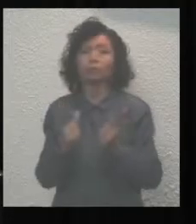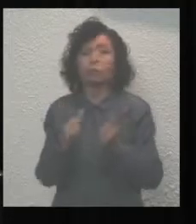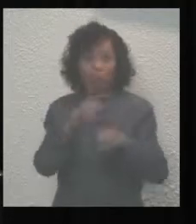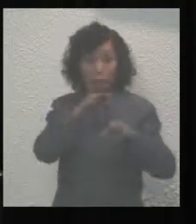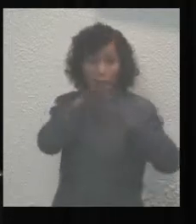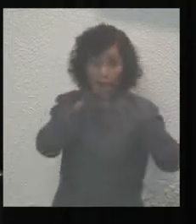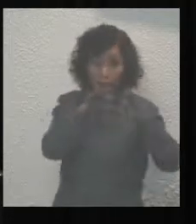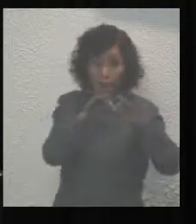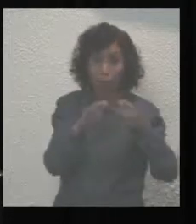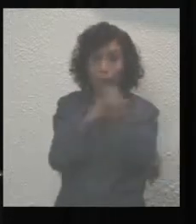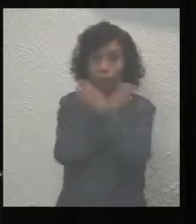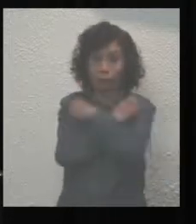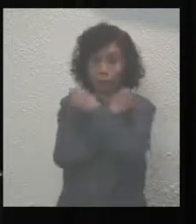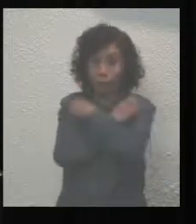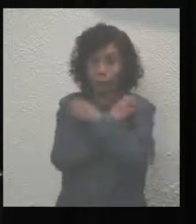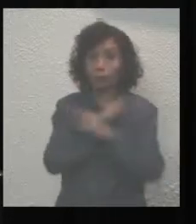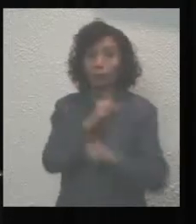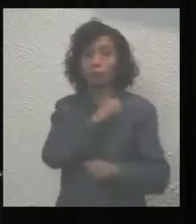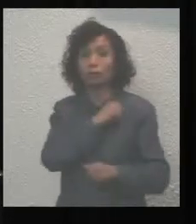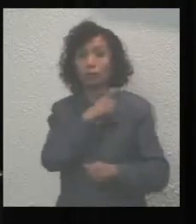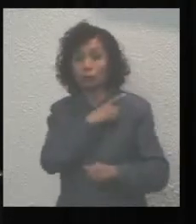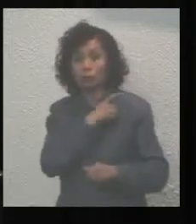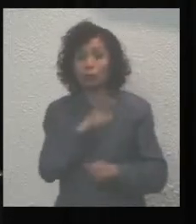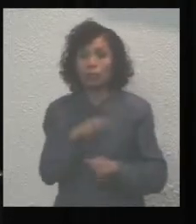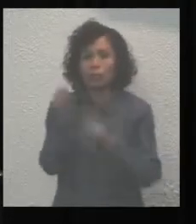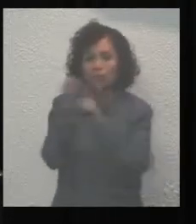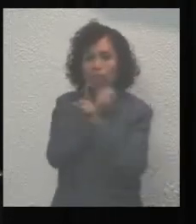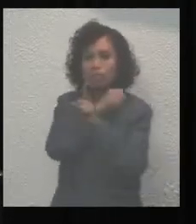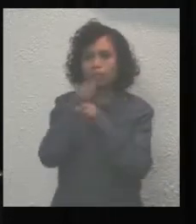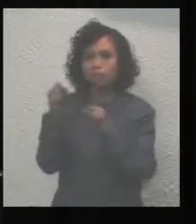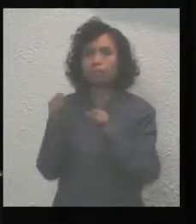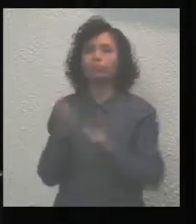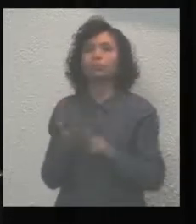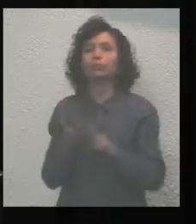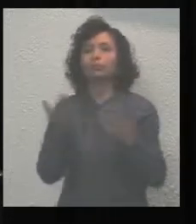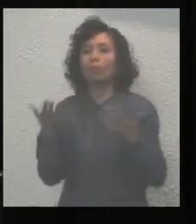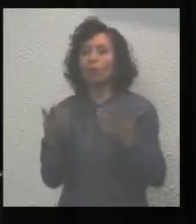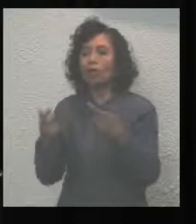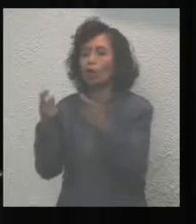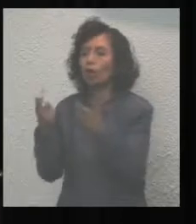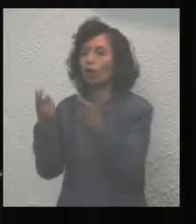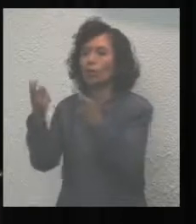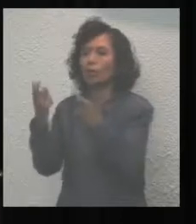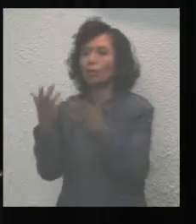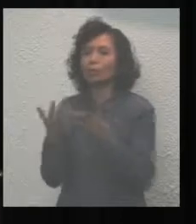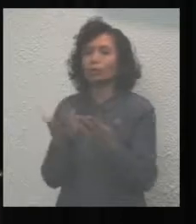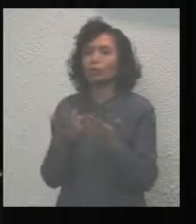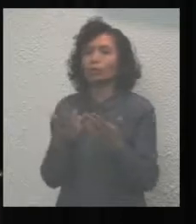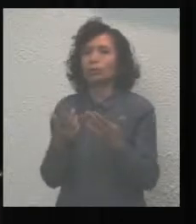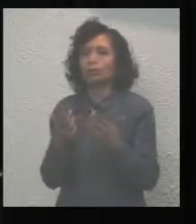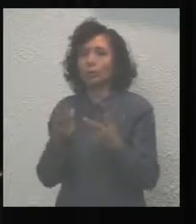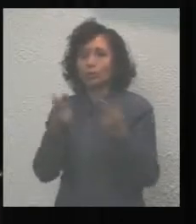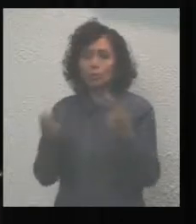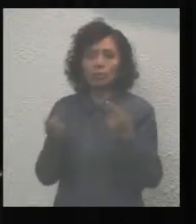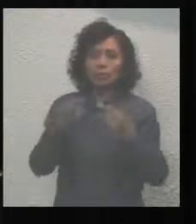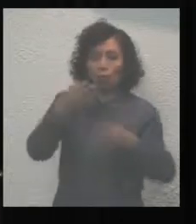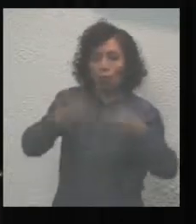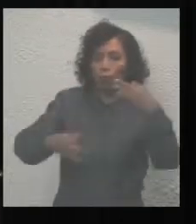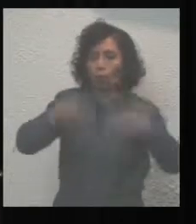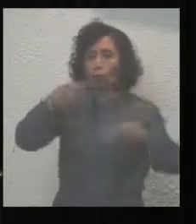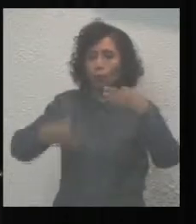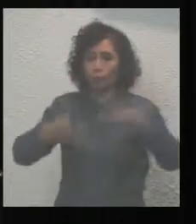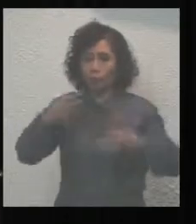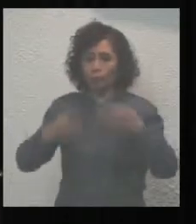trabajo, educación, salud, violencia de género, comercio sexual infantil, procuración de justicia